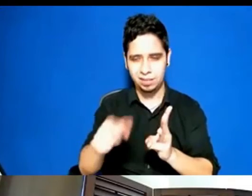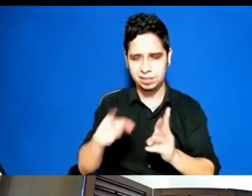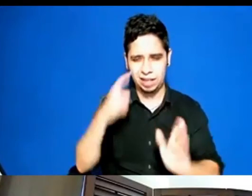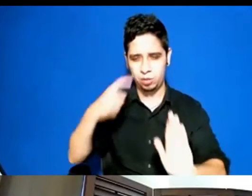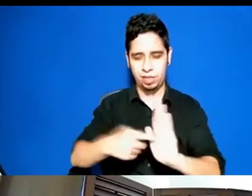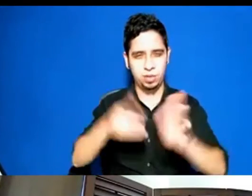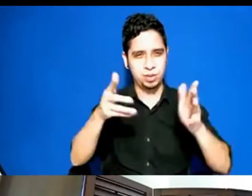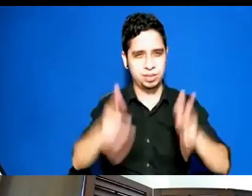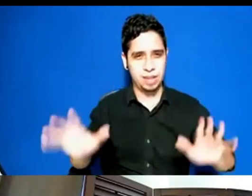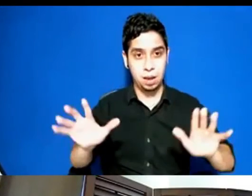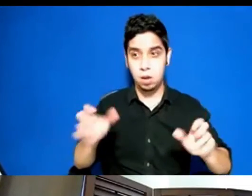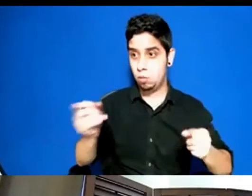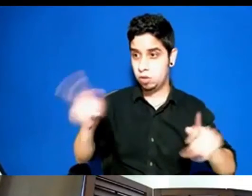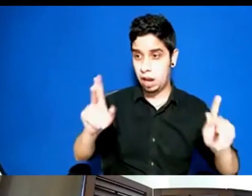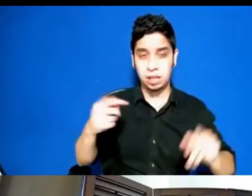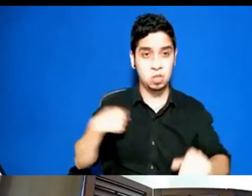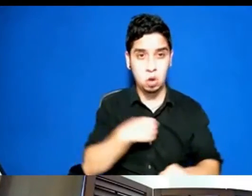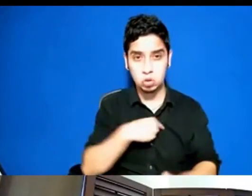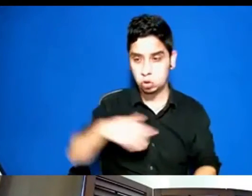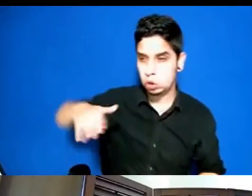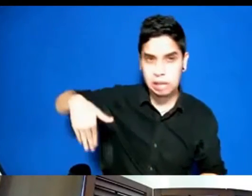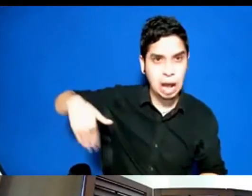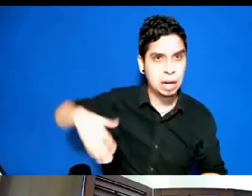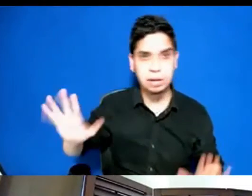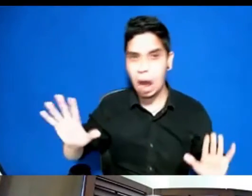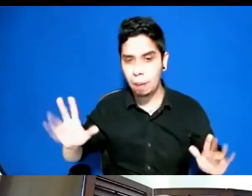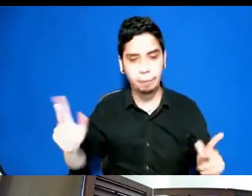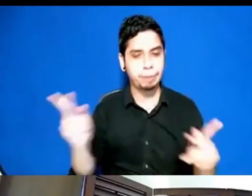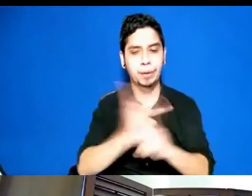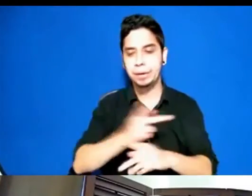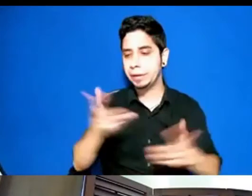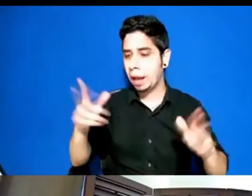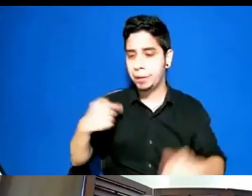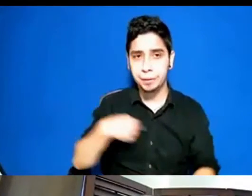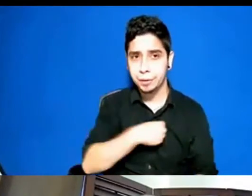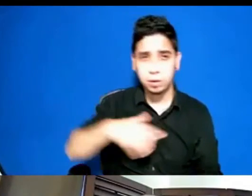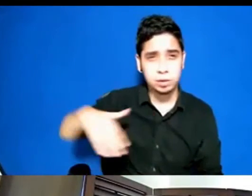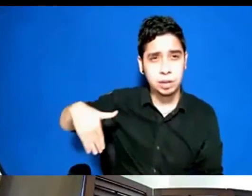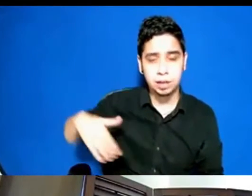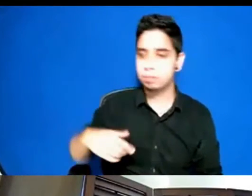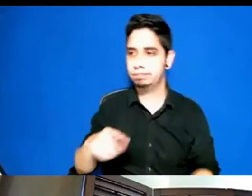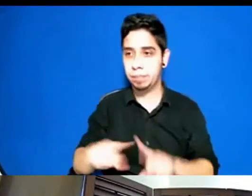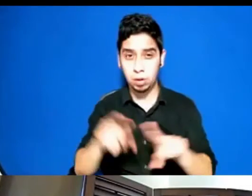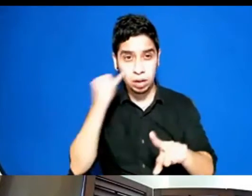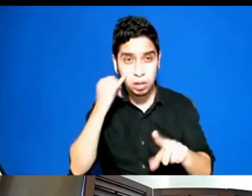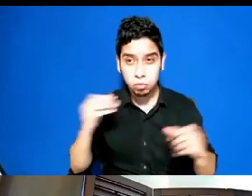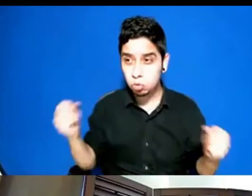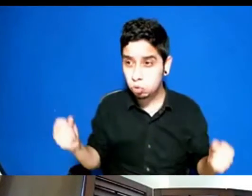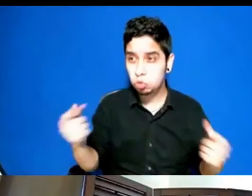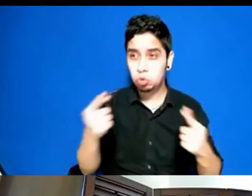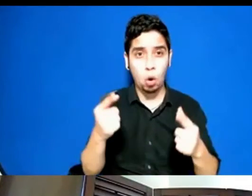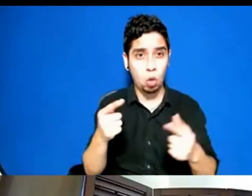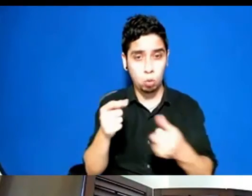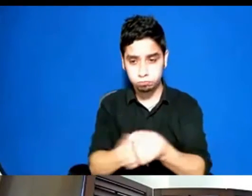Algunos dicen que estamos tarde, yo siempre tengo la esperanza de que, mira, si todo el mundo hace y todo el mundo pone su granito de arena, pero es